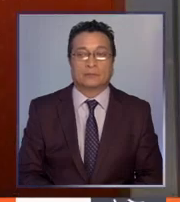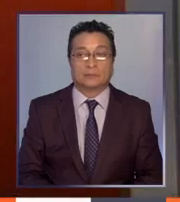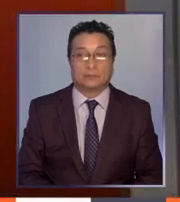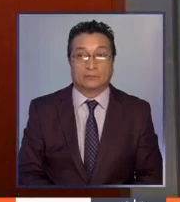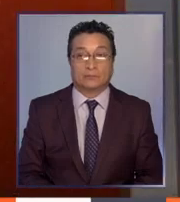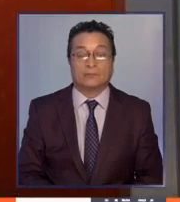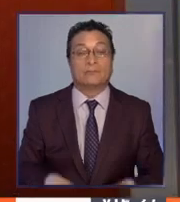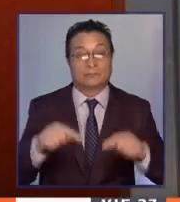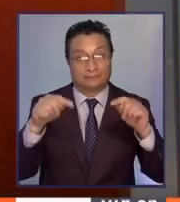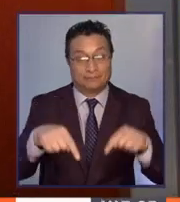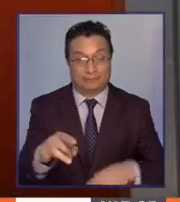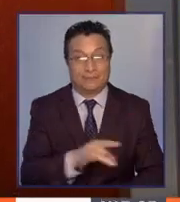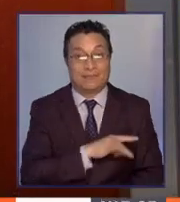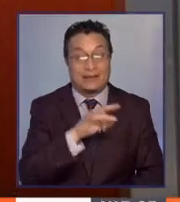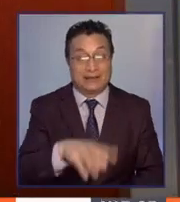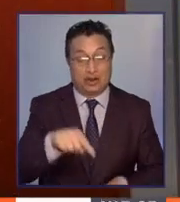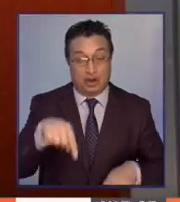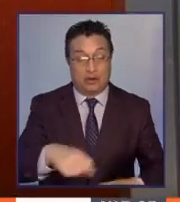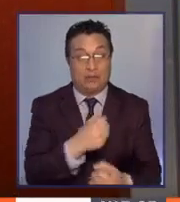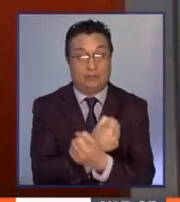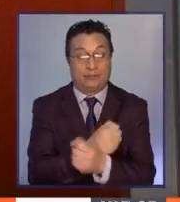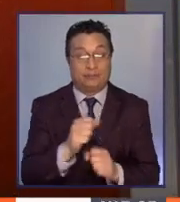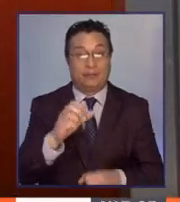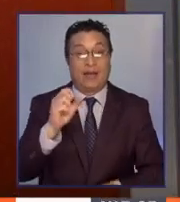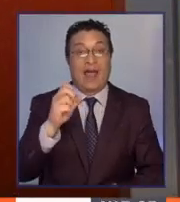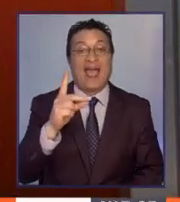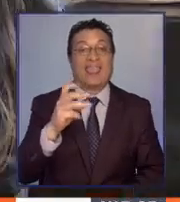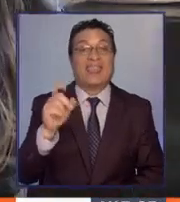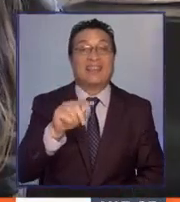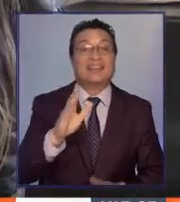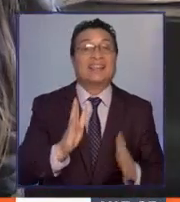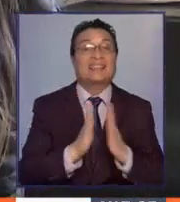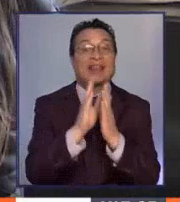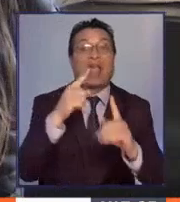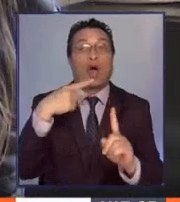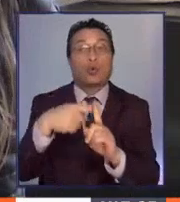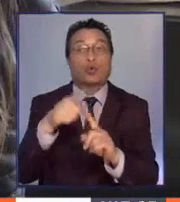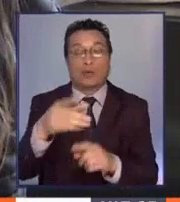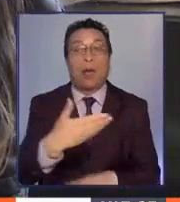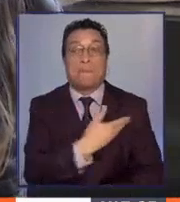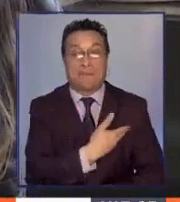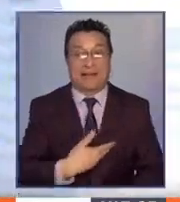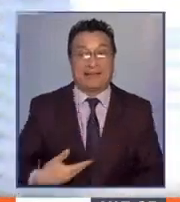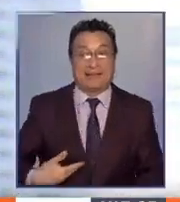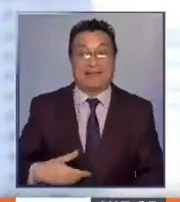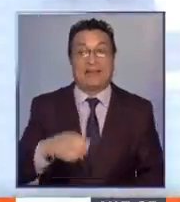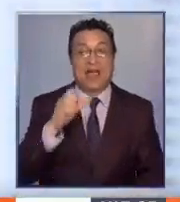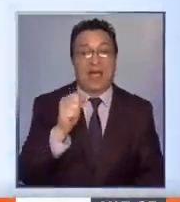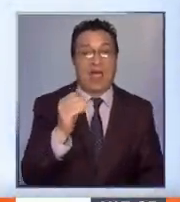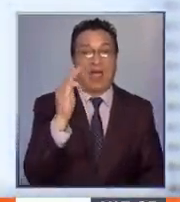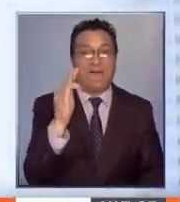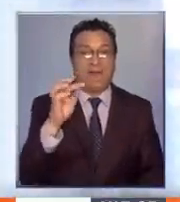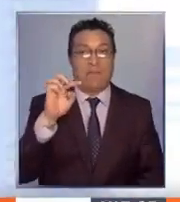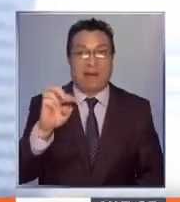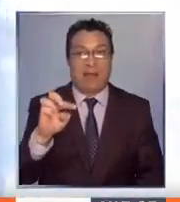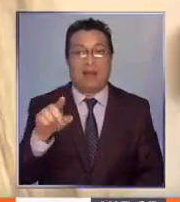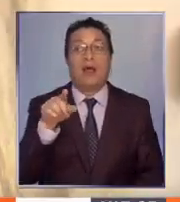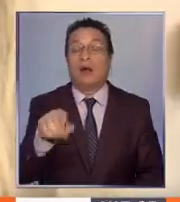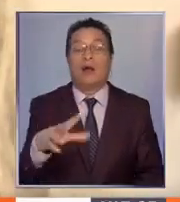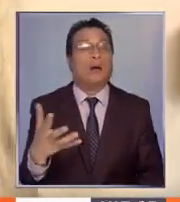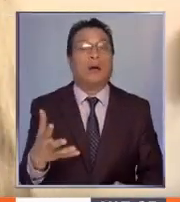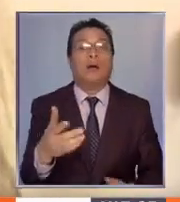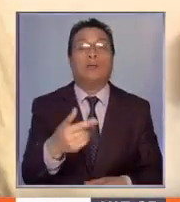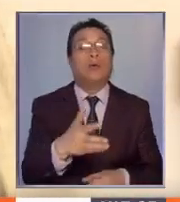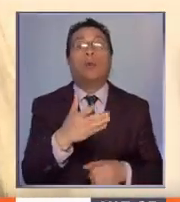y aquí en nuestro país hoy renuncio andrés santacruz quien se desempeñaba como presidente de la asociación de afp s su dimisión se